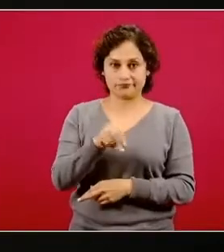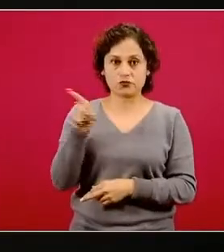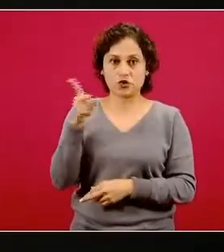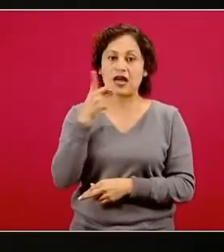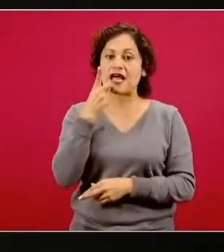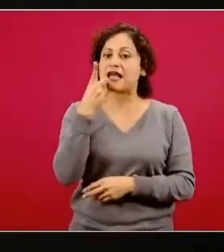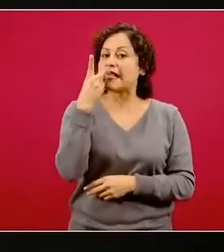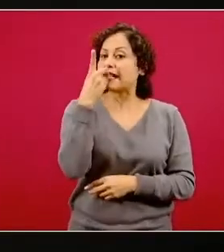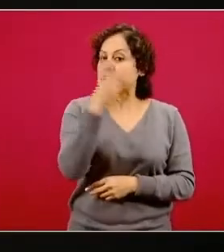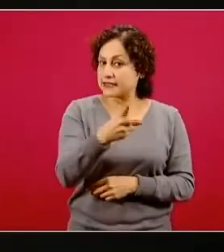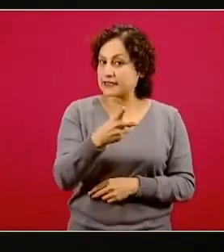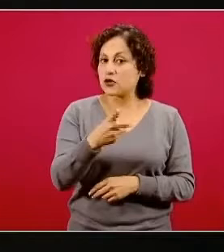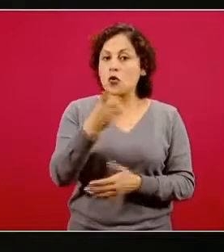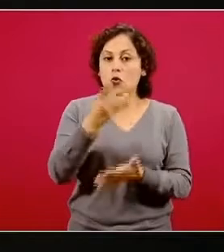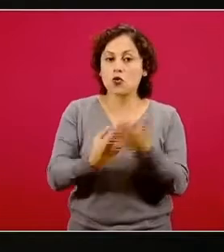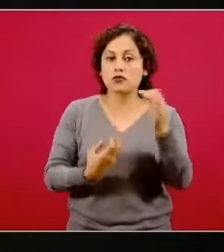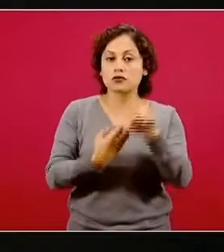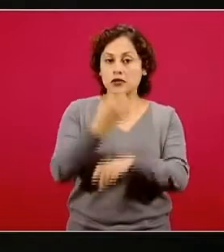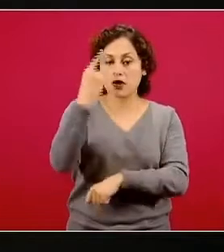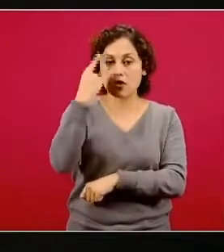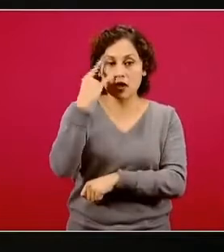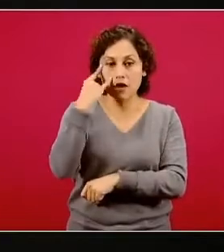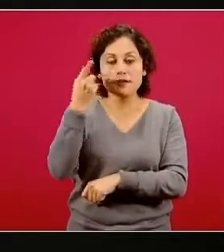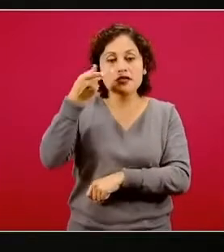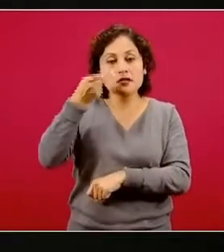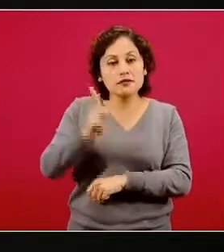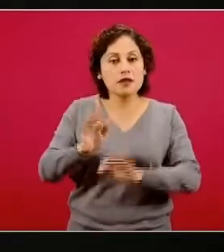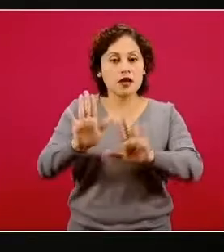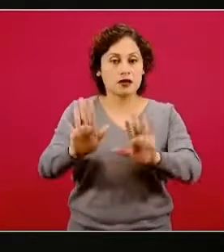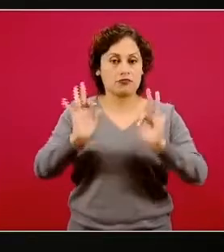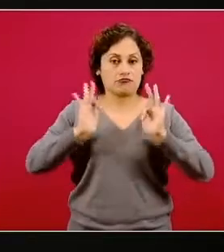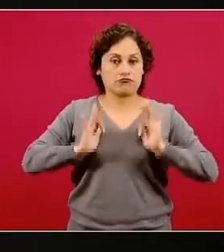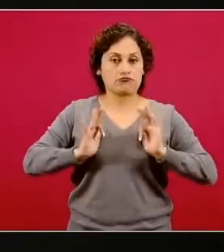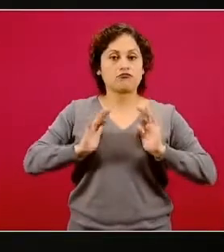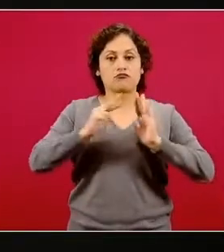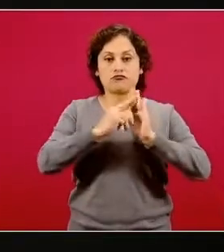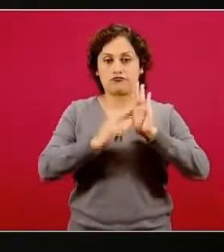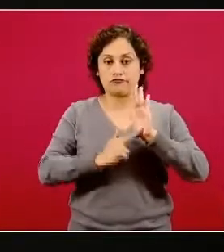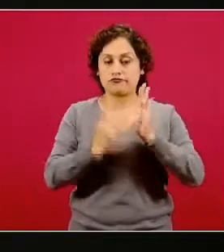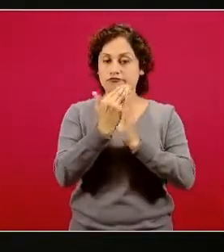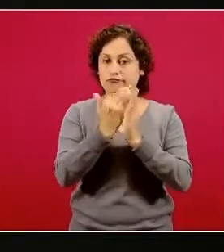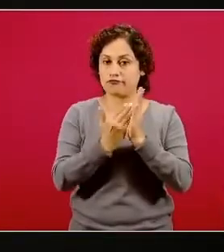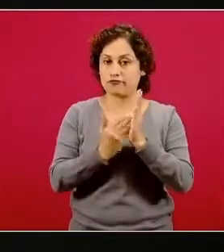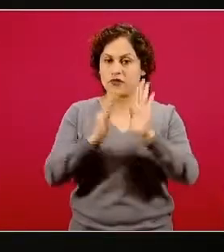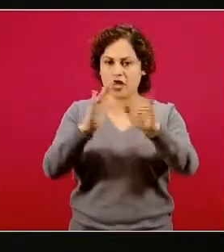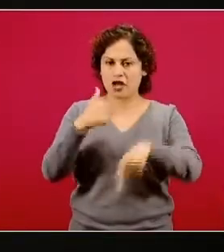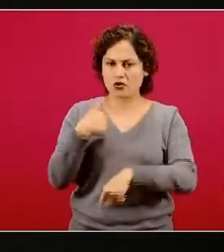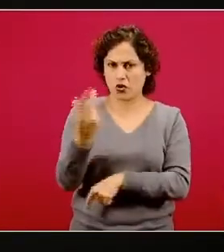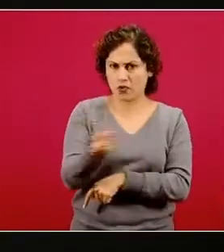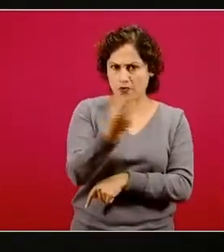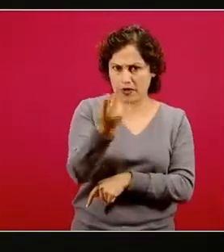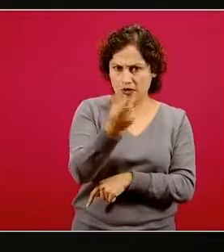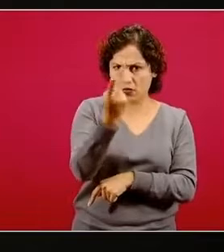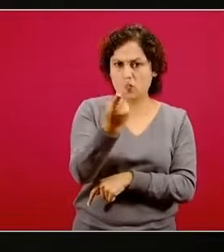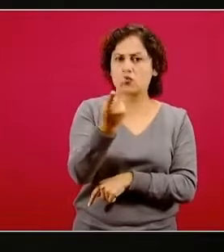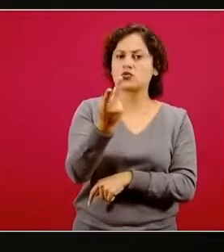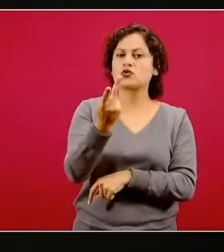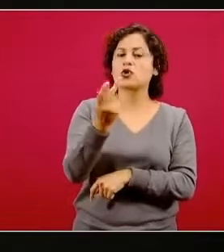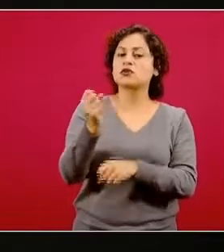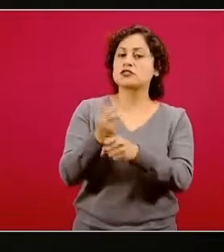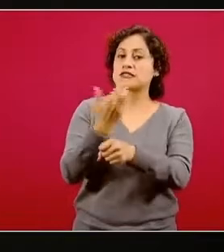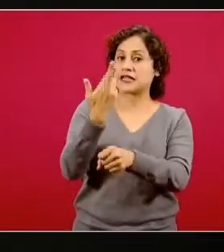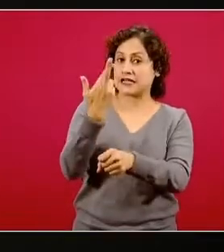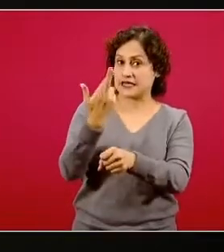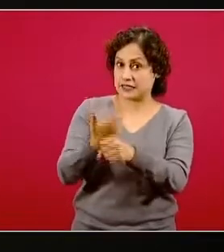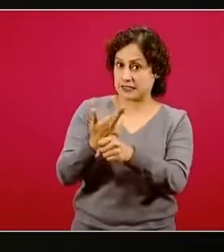bajo ciertas medidas. Entonces, la duda es si la Secretaría de Salud Federal está en coordinación con las secretarías estatales de educación